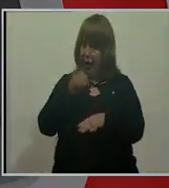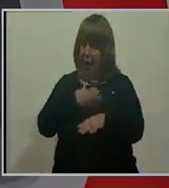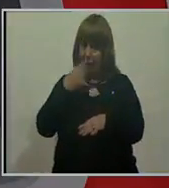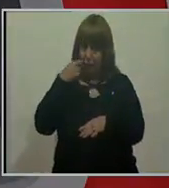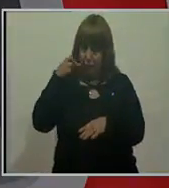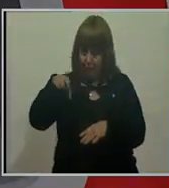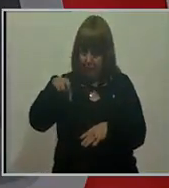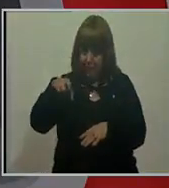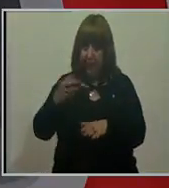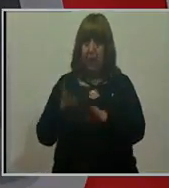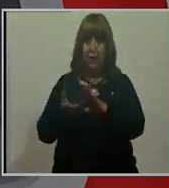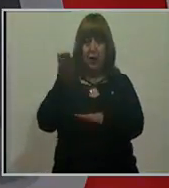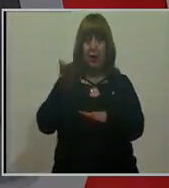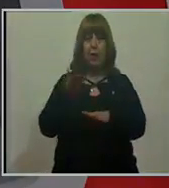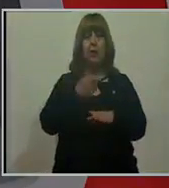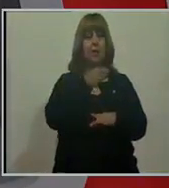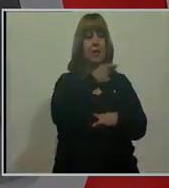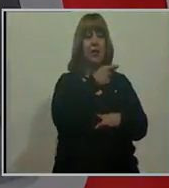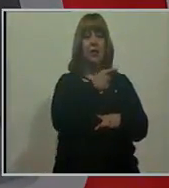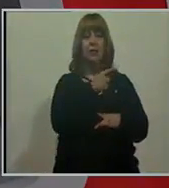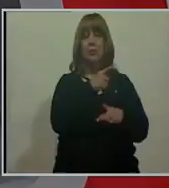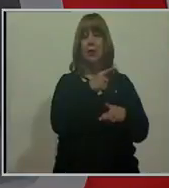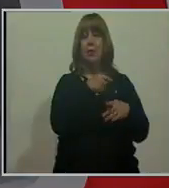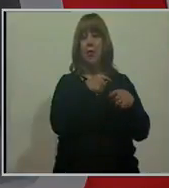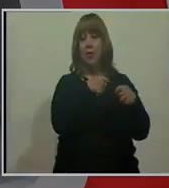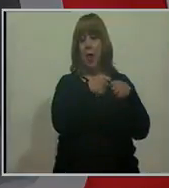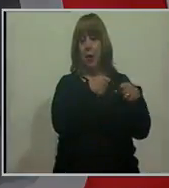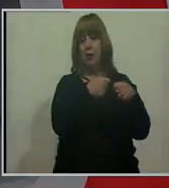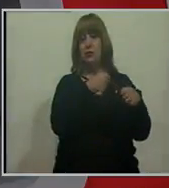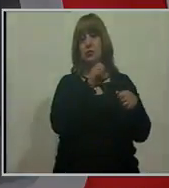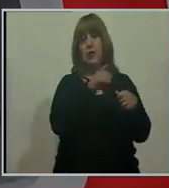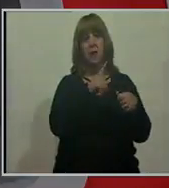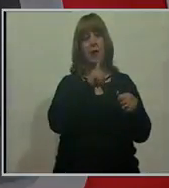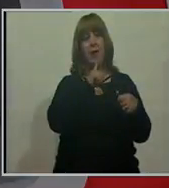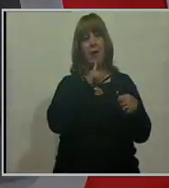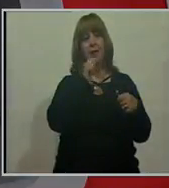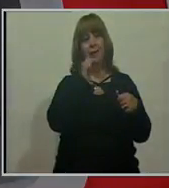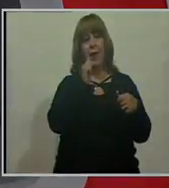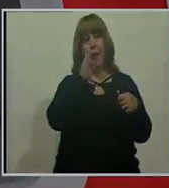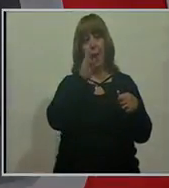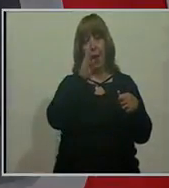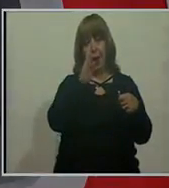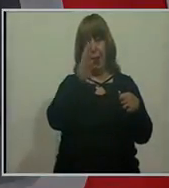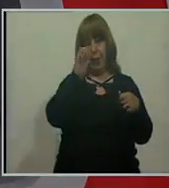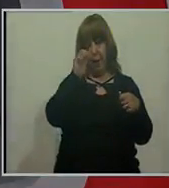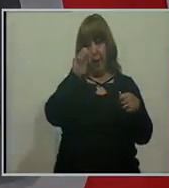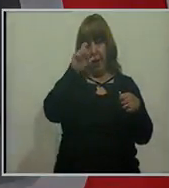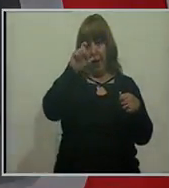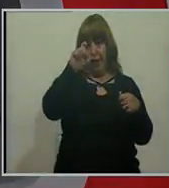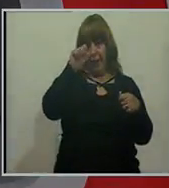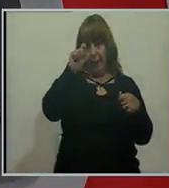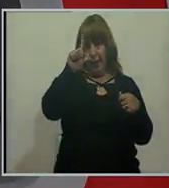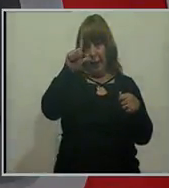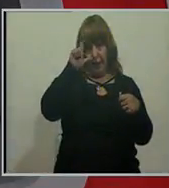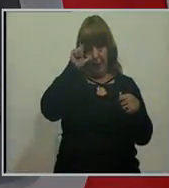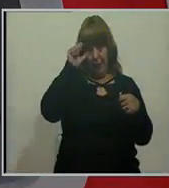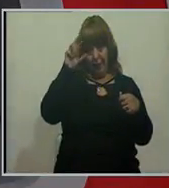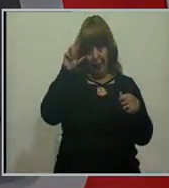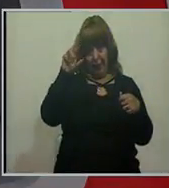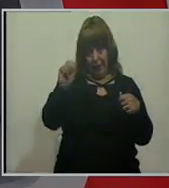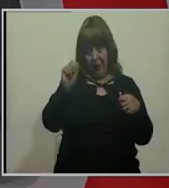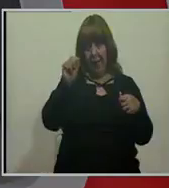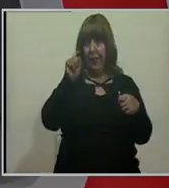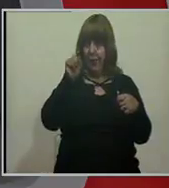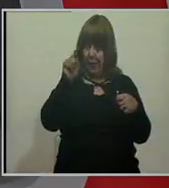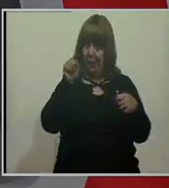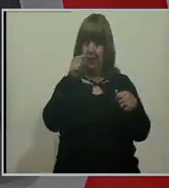de los cigarrillos, de las tabacaleras en este caso, y se le va a agregar un plus que es este ajuste por inflación. ¿Sí? Depende de lo que diga la inflación y cómo